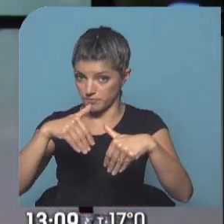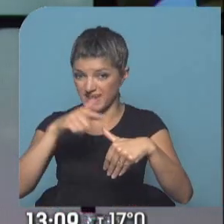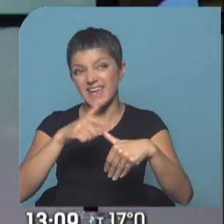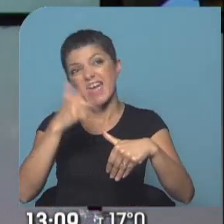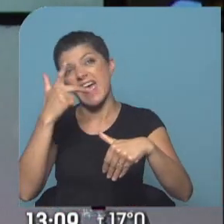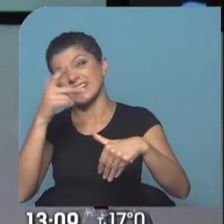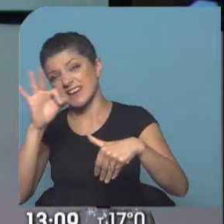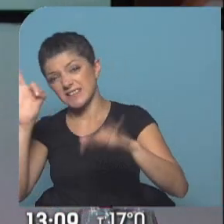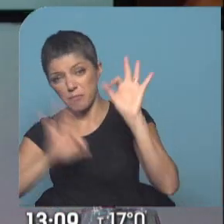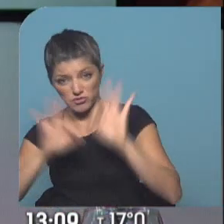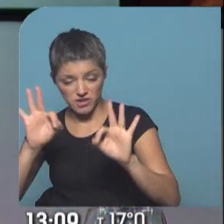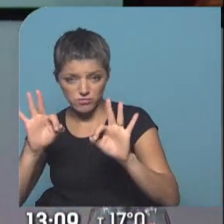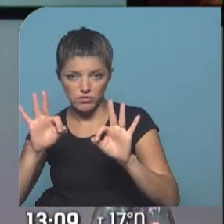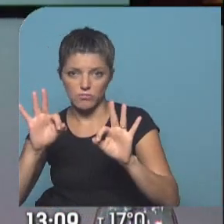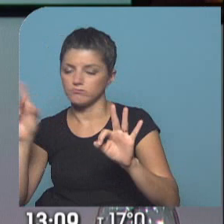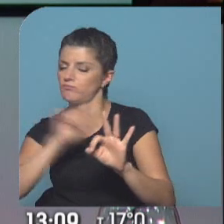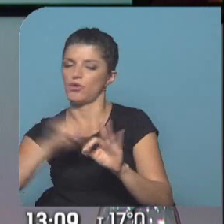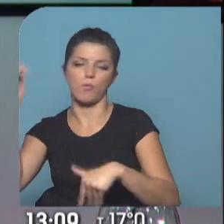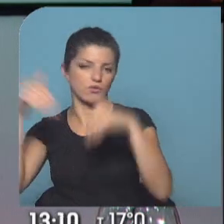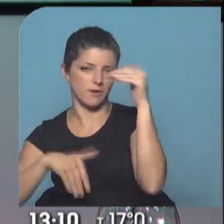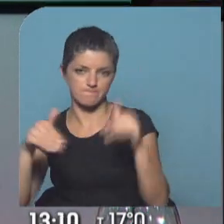es normal que no participe.